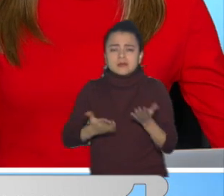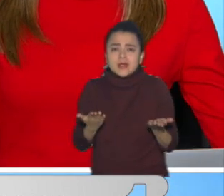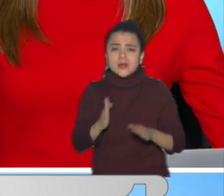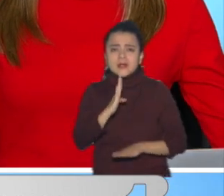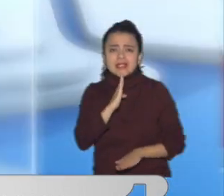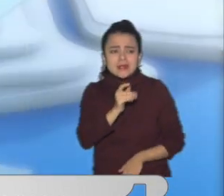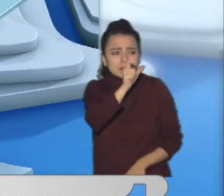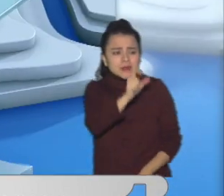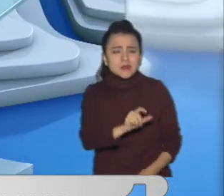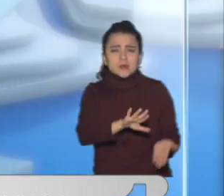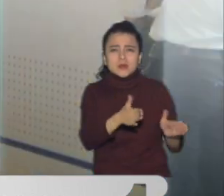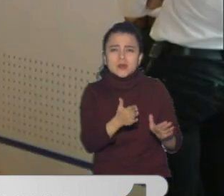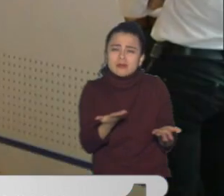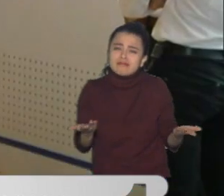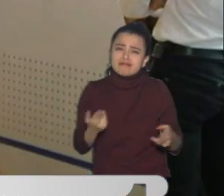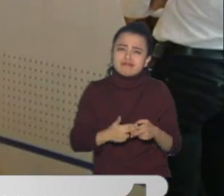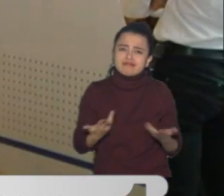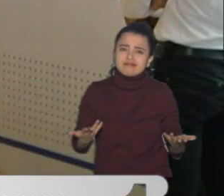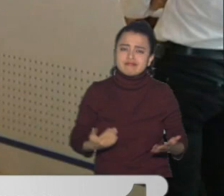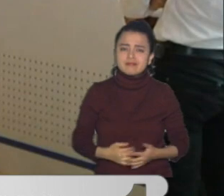fallecida?